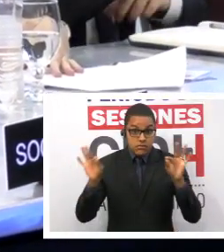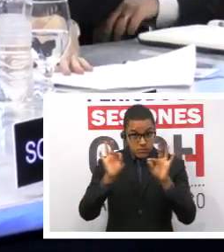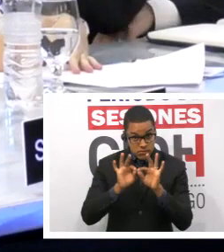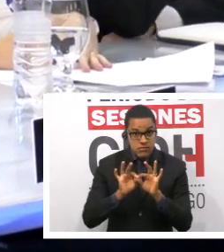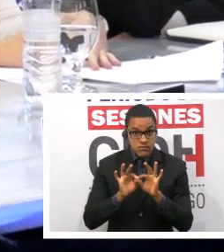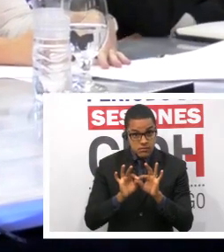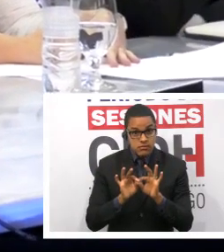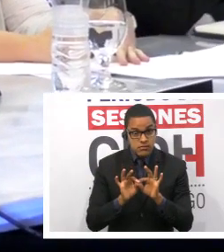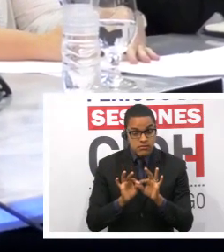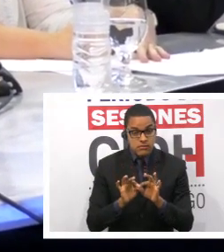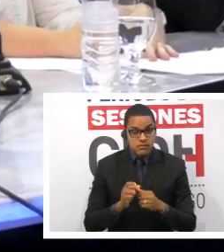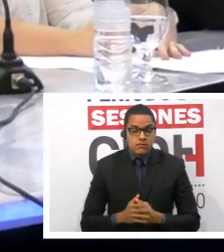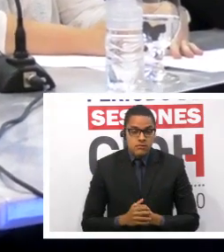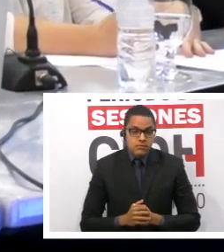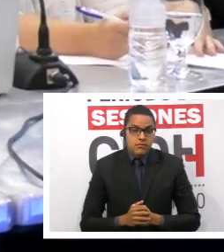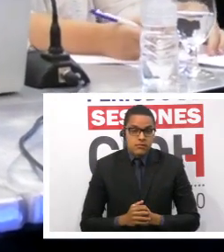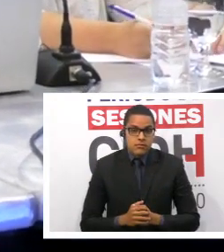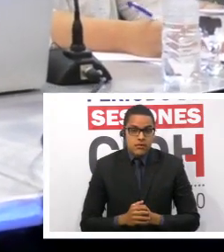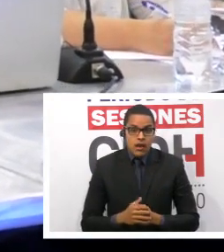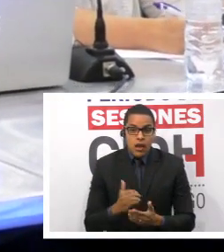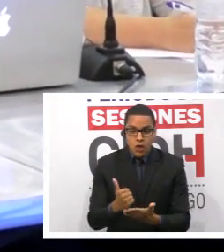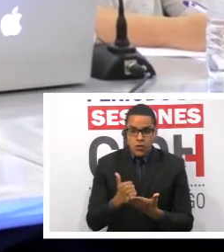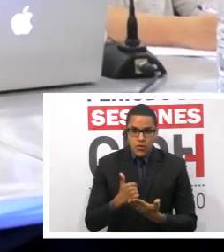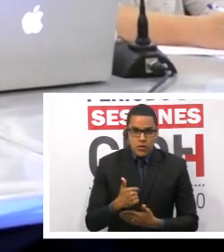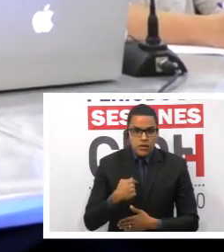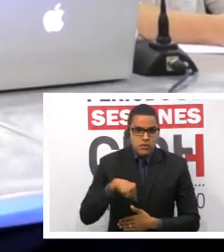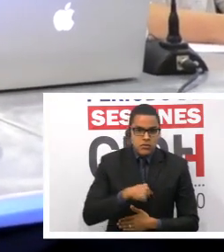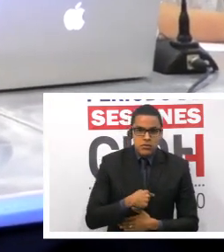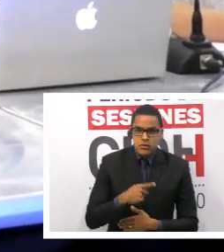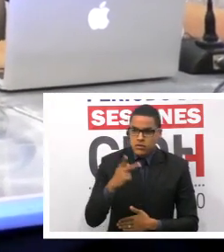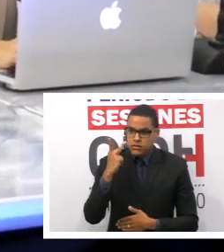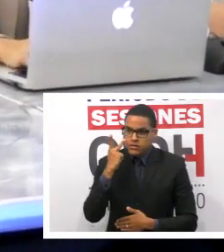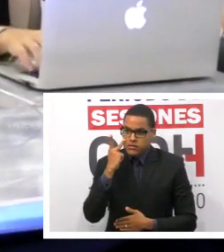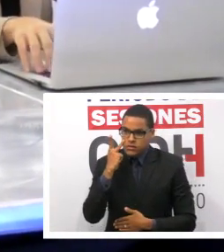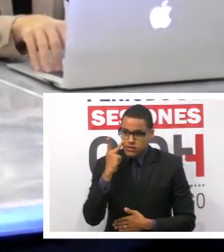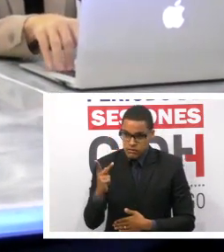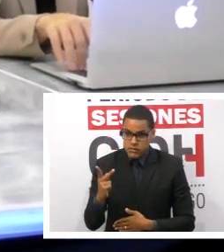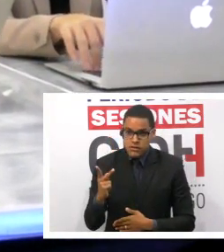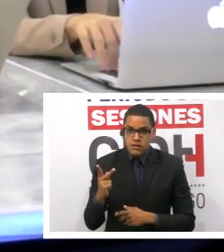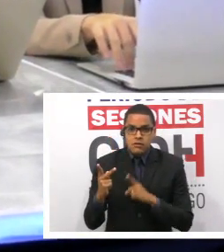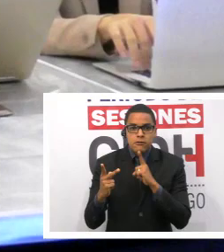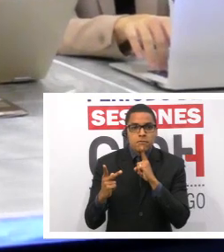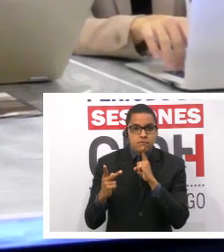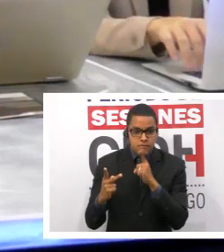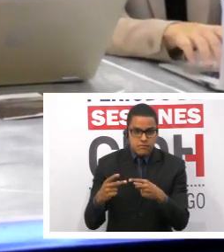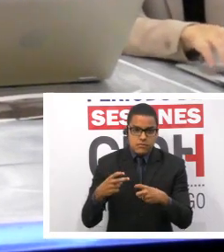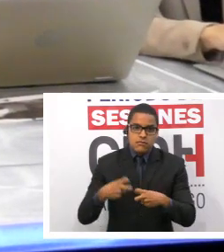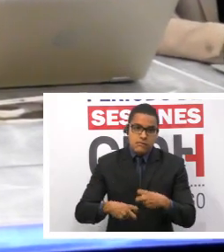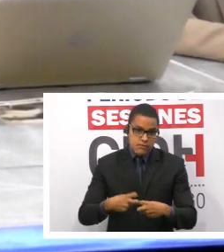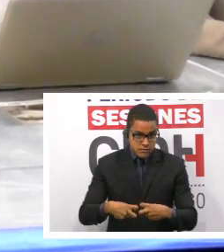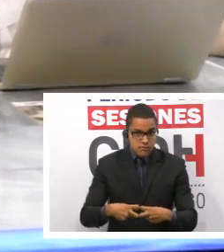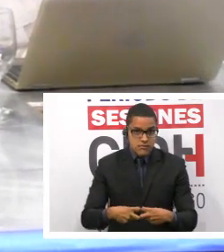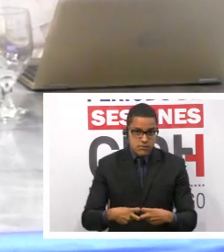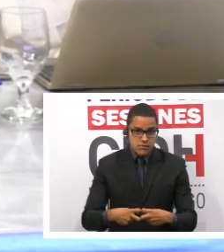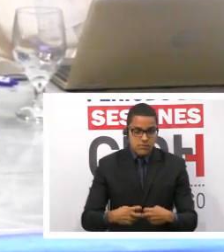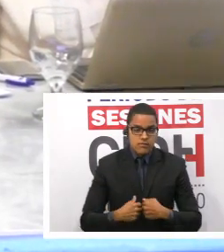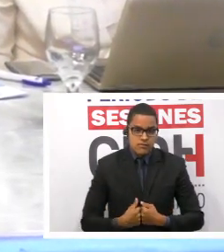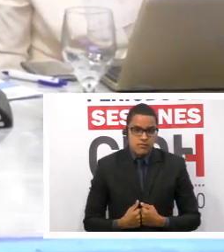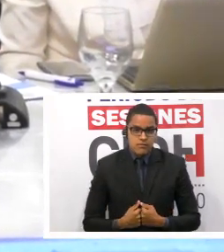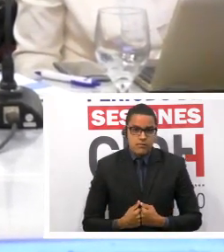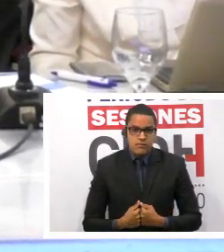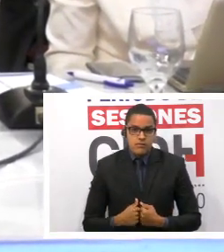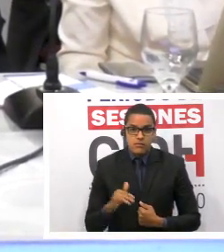la progresividad con ojos de nuestra agresividad también su ayuda su continuada colaboración en